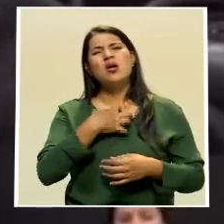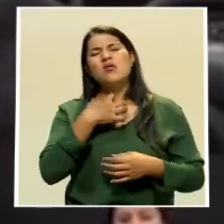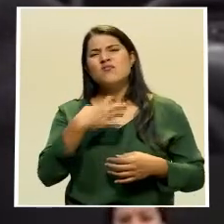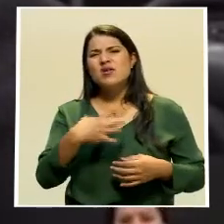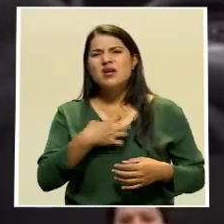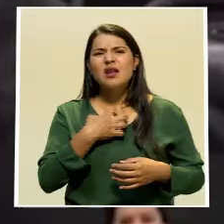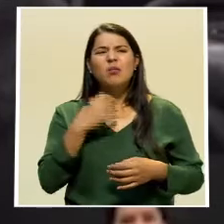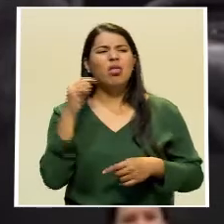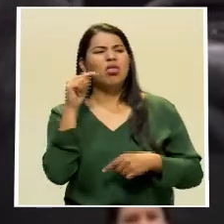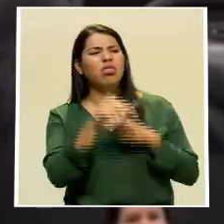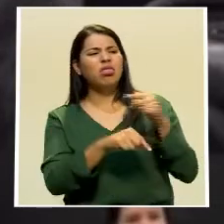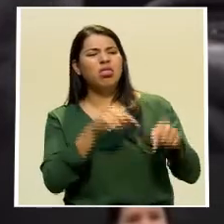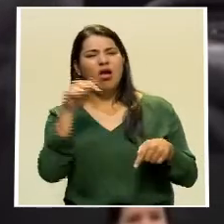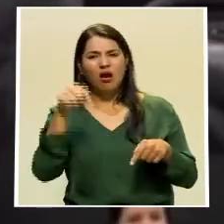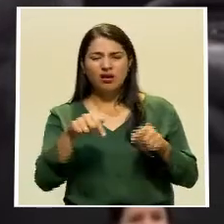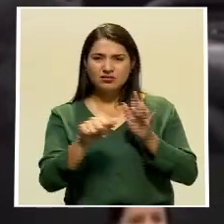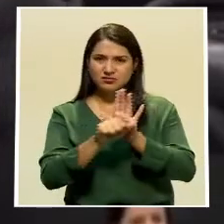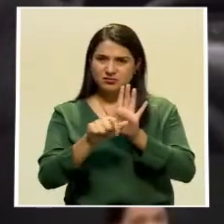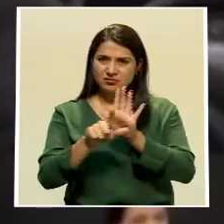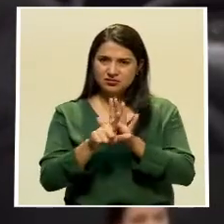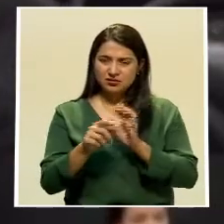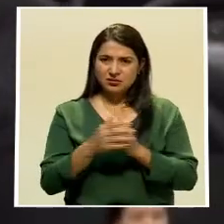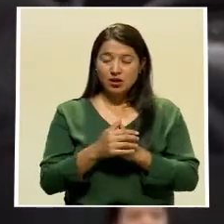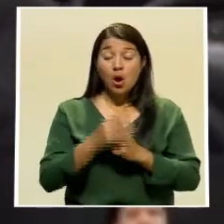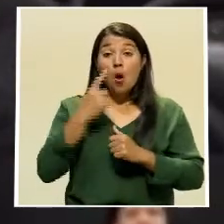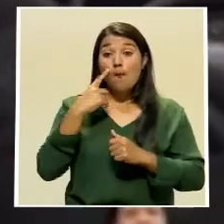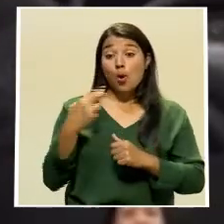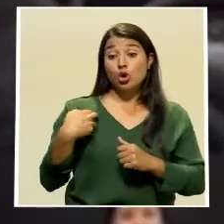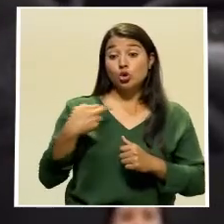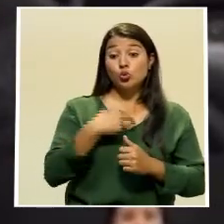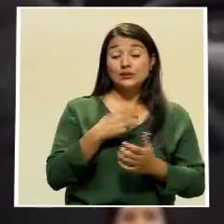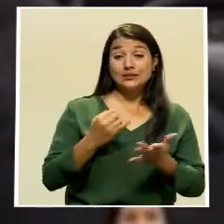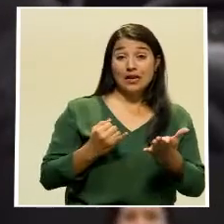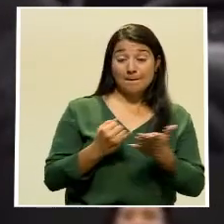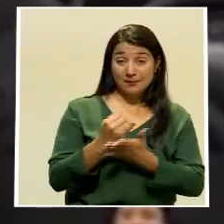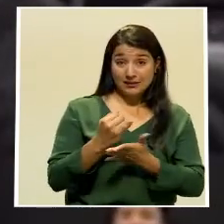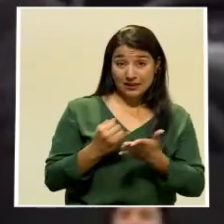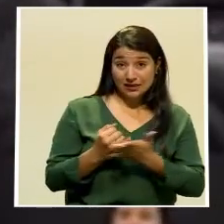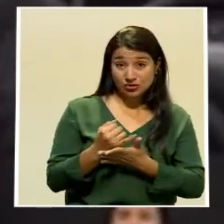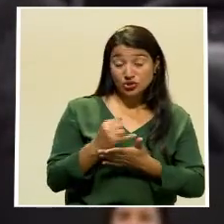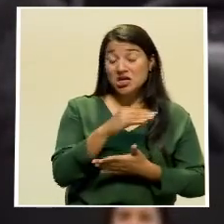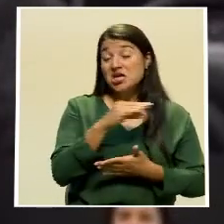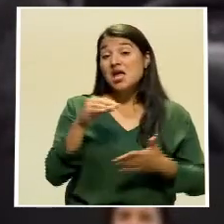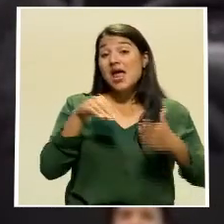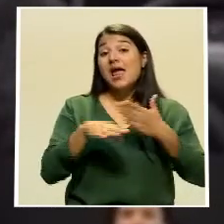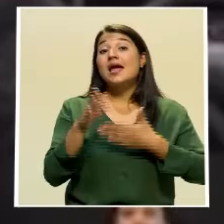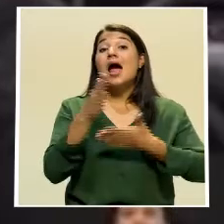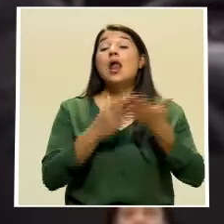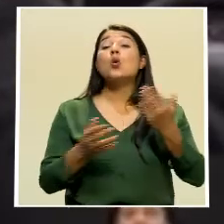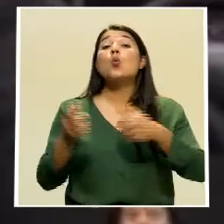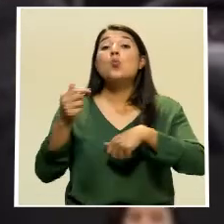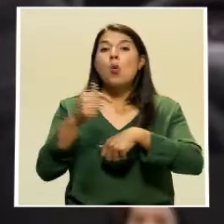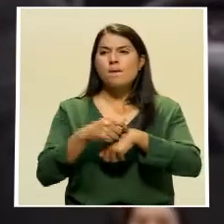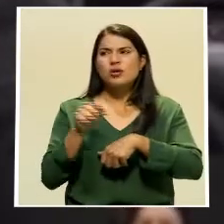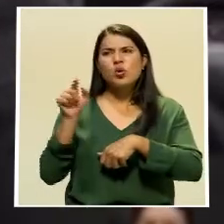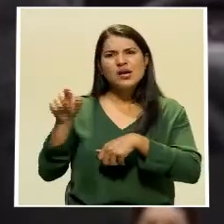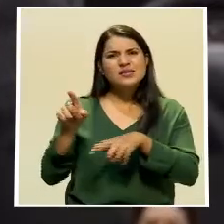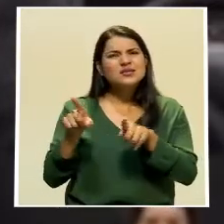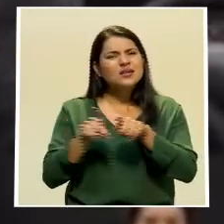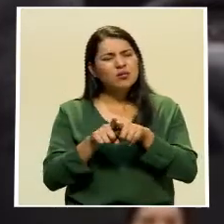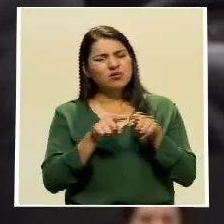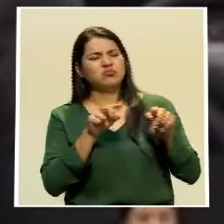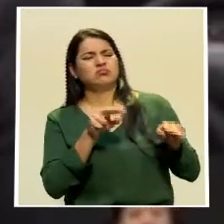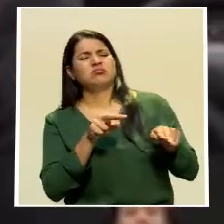a este Parlamento por la investigación que realizamos y que en algún momento hasta ha cuestionado